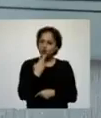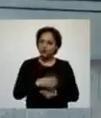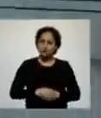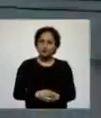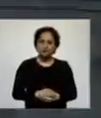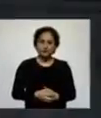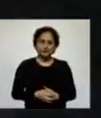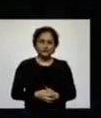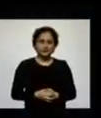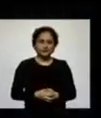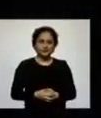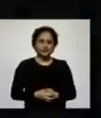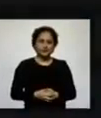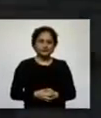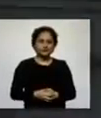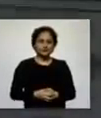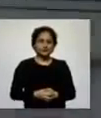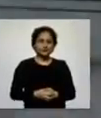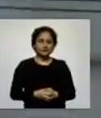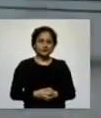mundo.